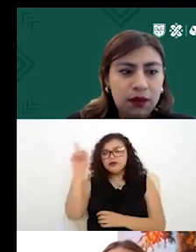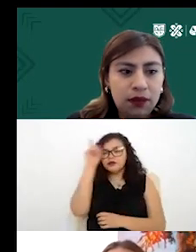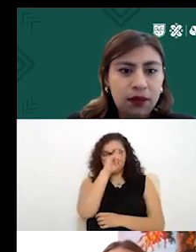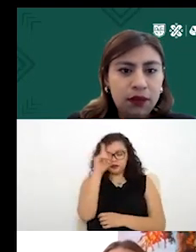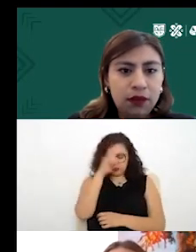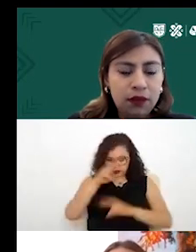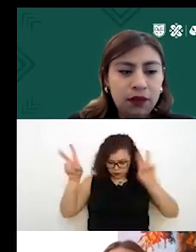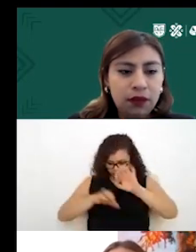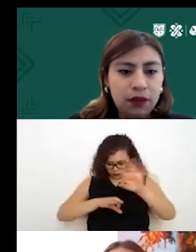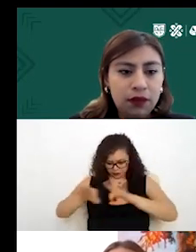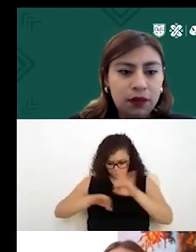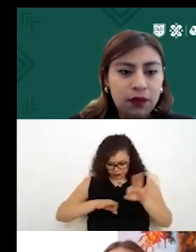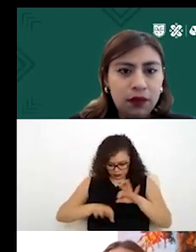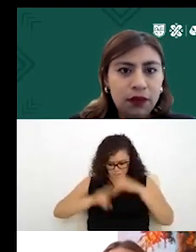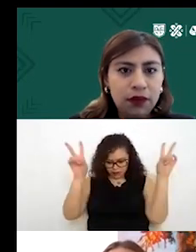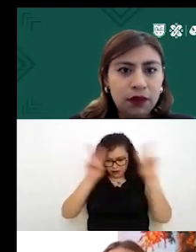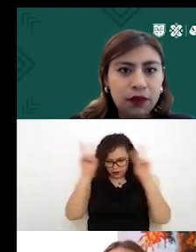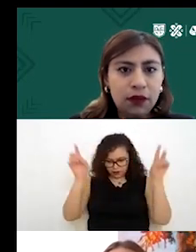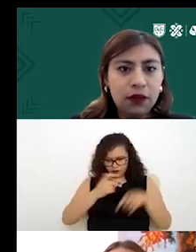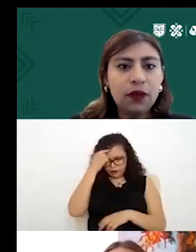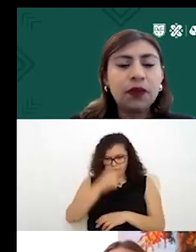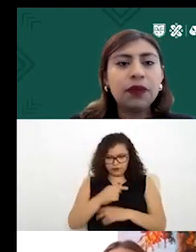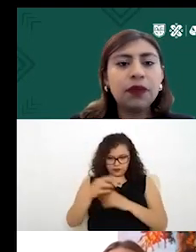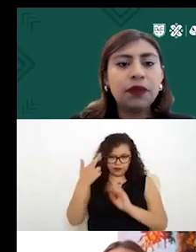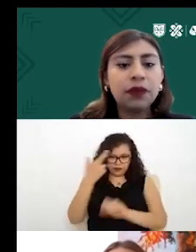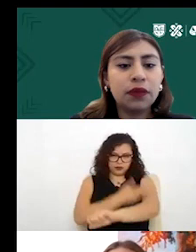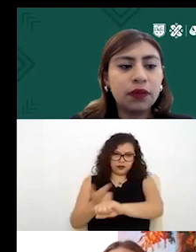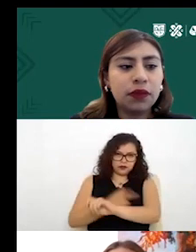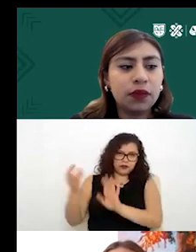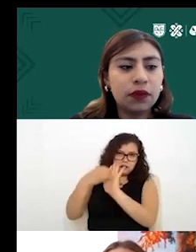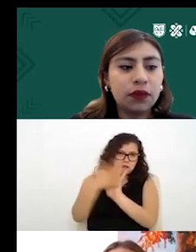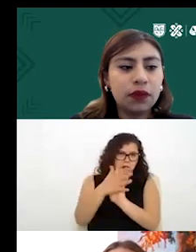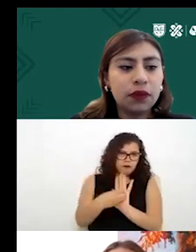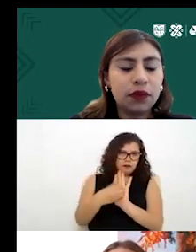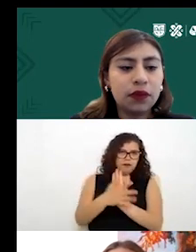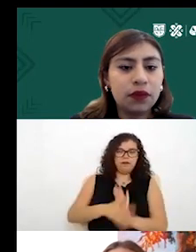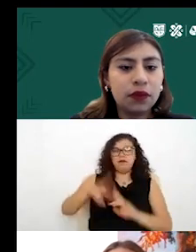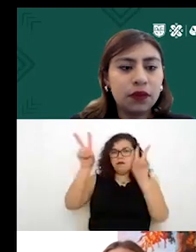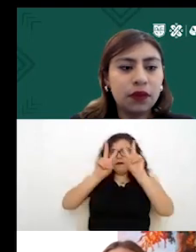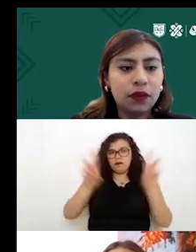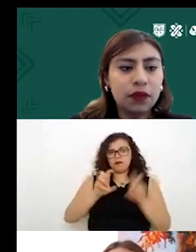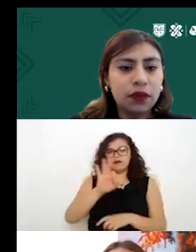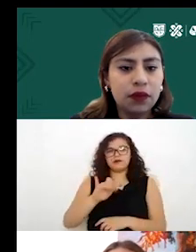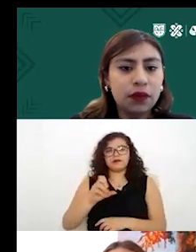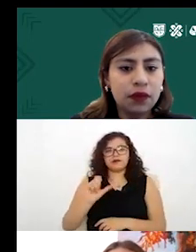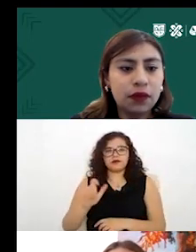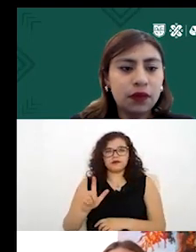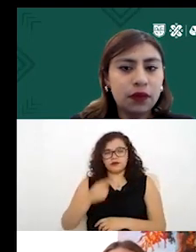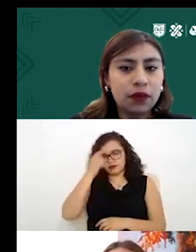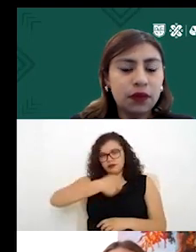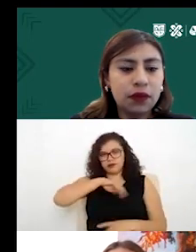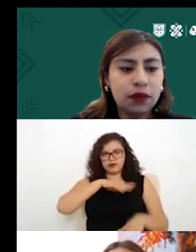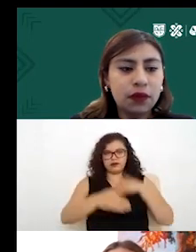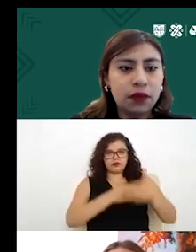materia laboral, en propiedad intelectual para el registro de marca, en materia fiscal para llevar a cabo el proceso de